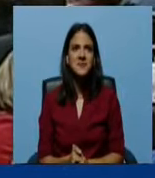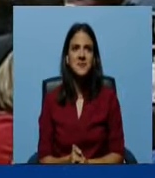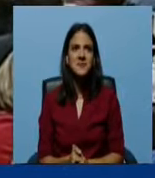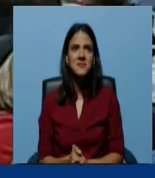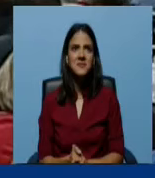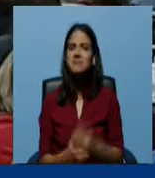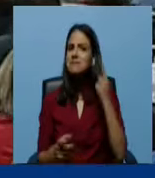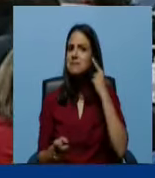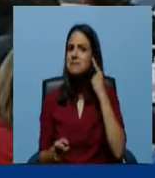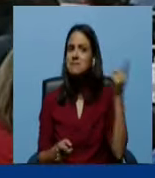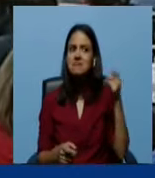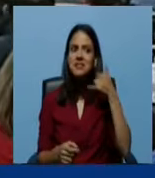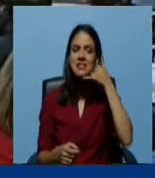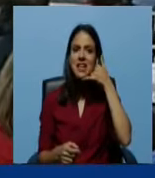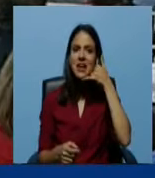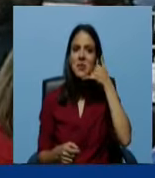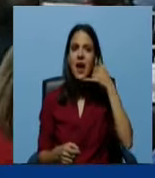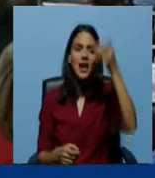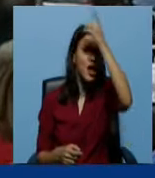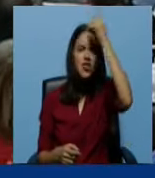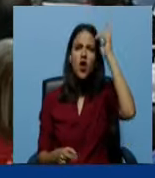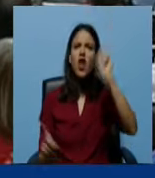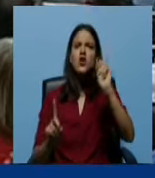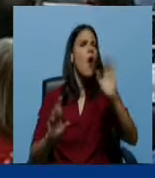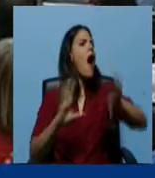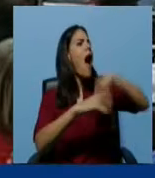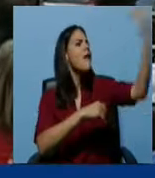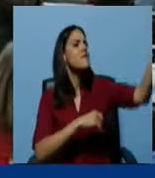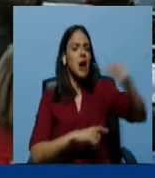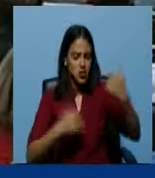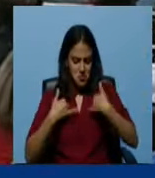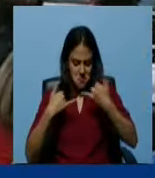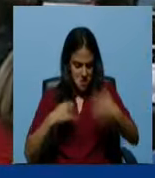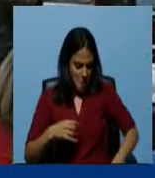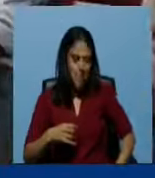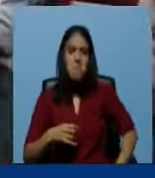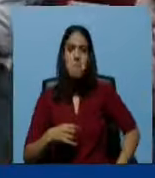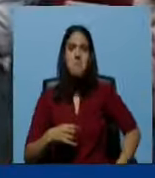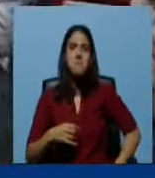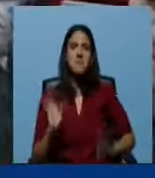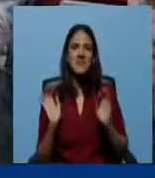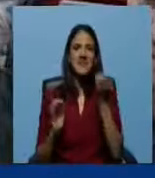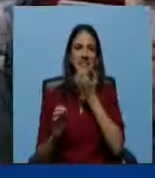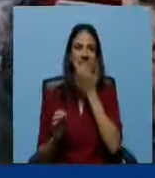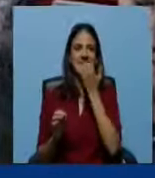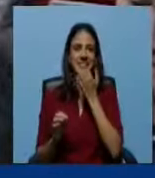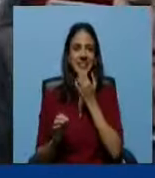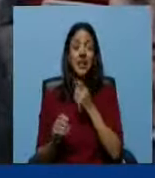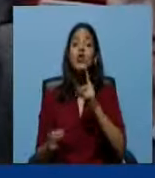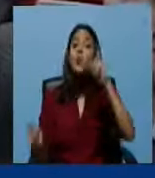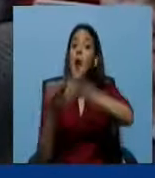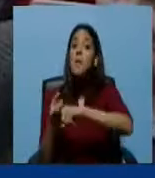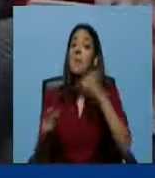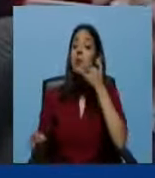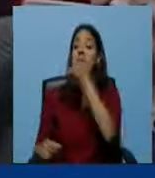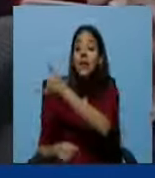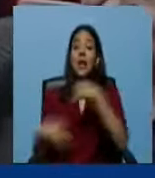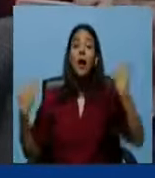Está sonando el teléfono a Diosdado. Él dice, no, por fuera. Marlene. Está llamando Marlene. Ay,